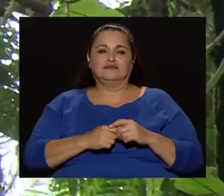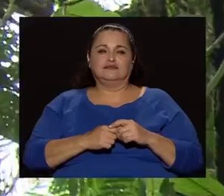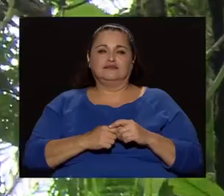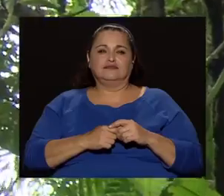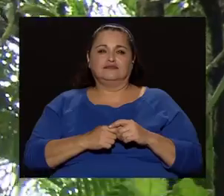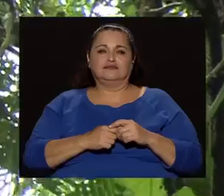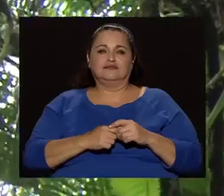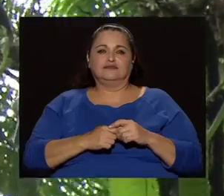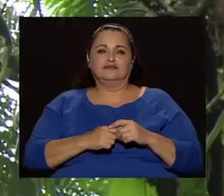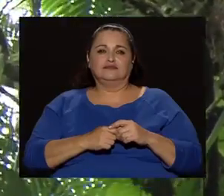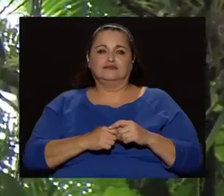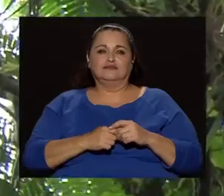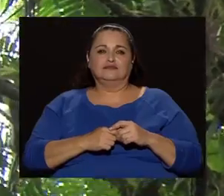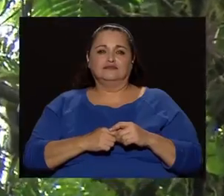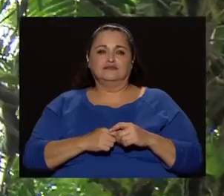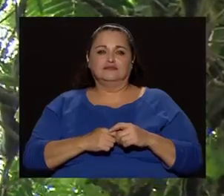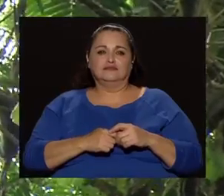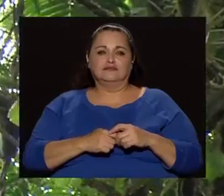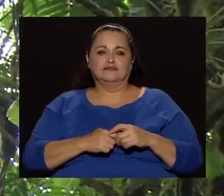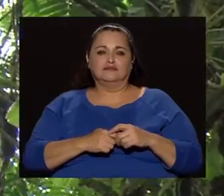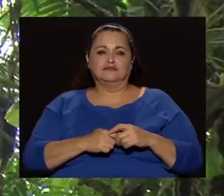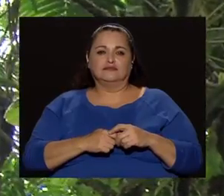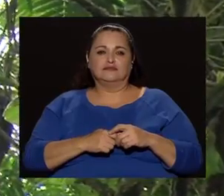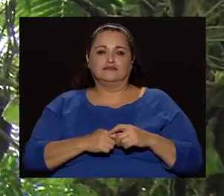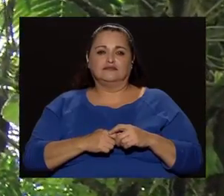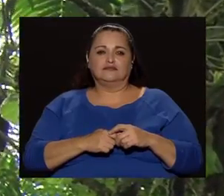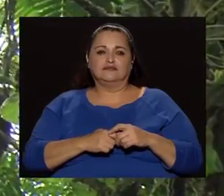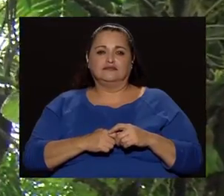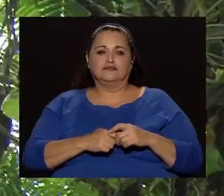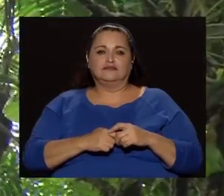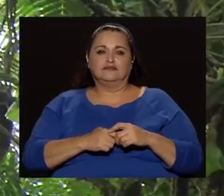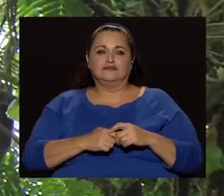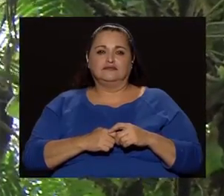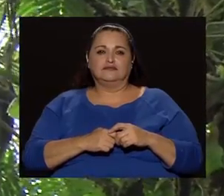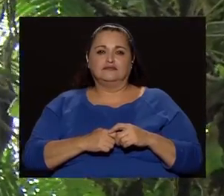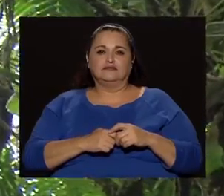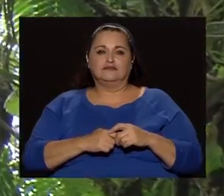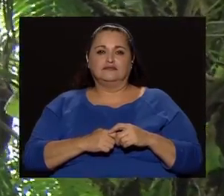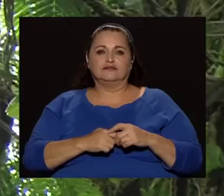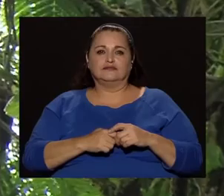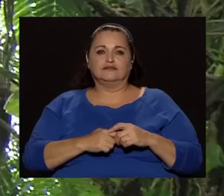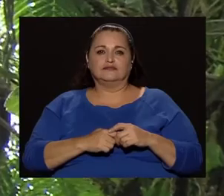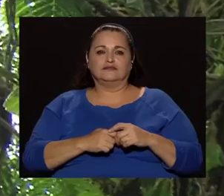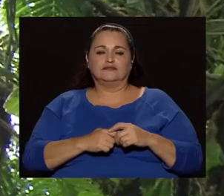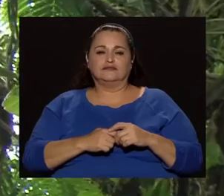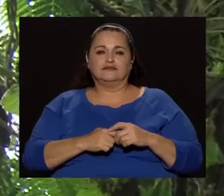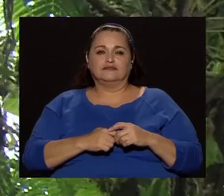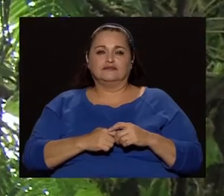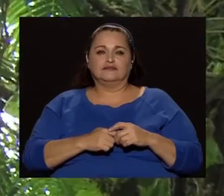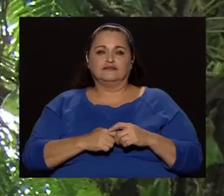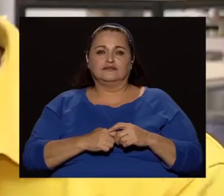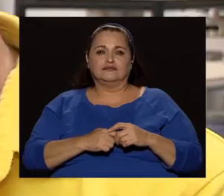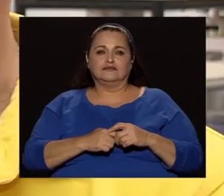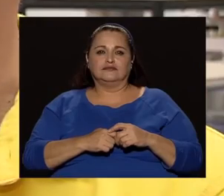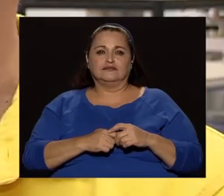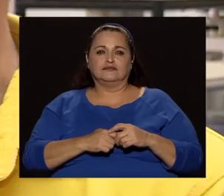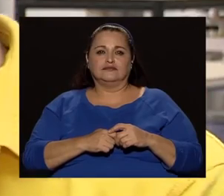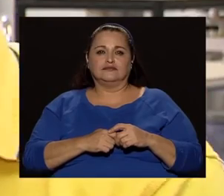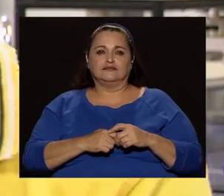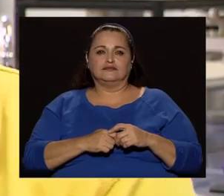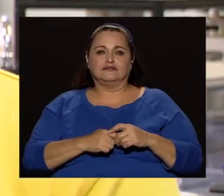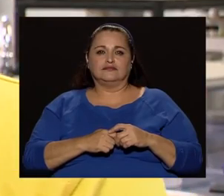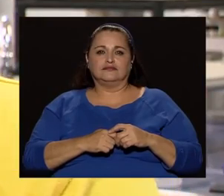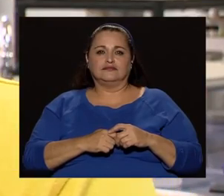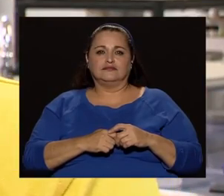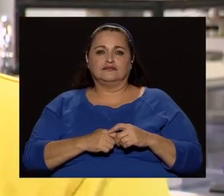a una puesta de escena industrial es hacer la investigación, determinar qué sirve y luego hacer la extracción